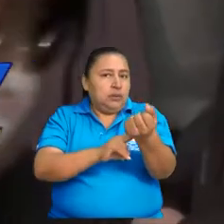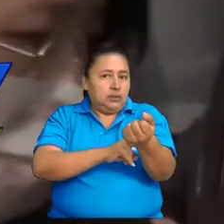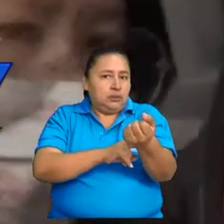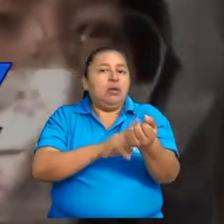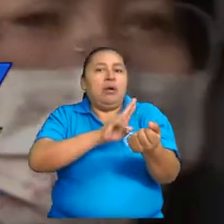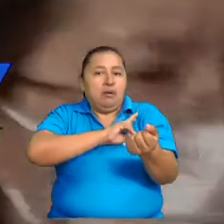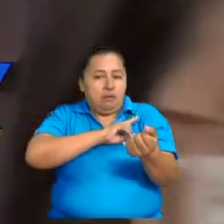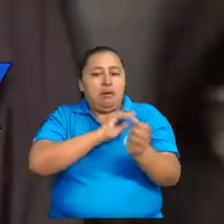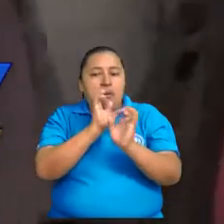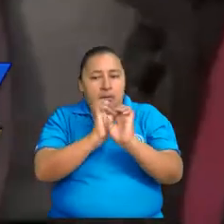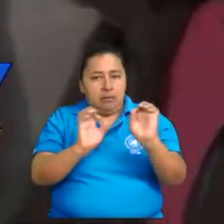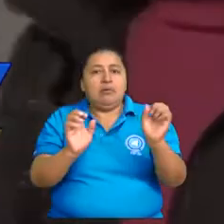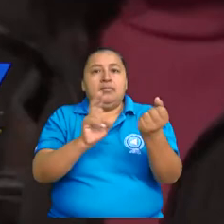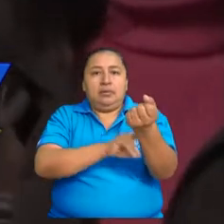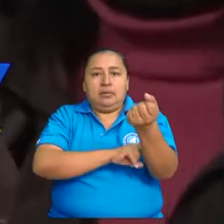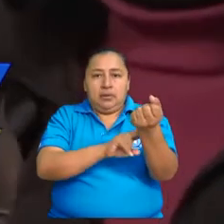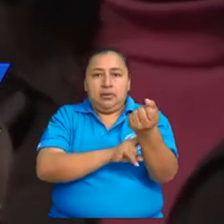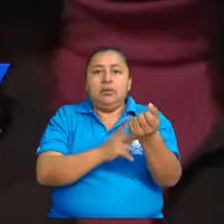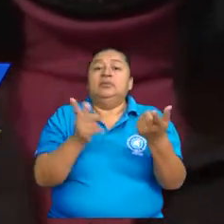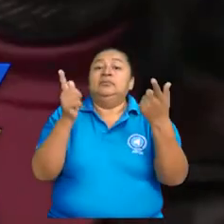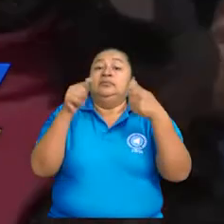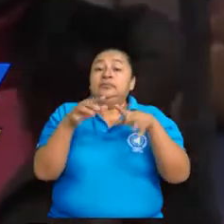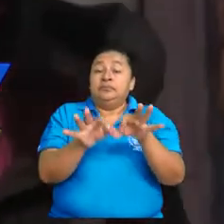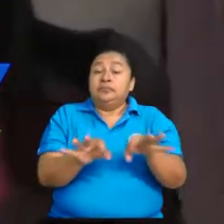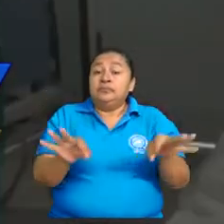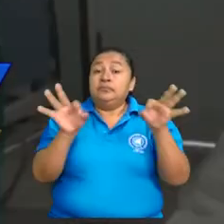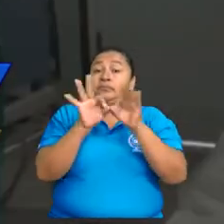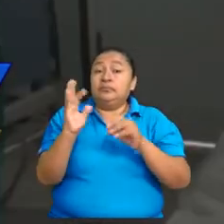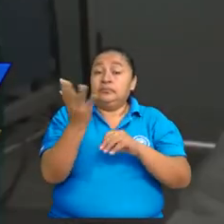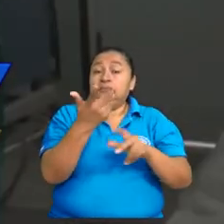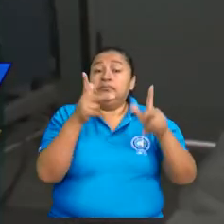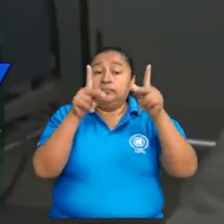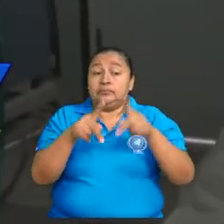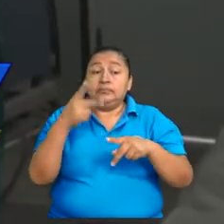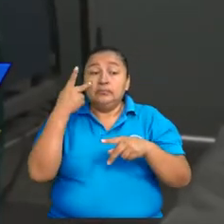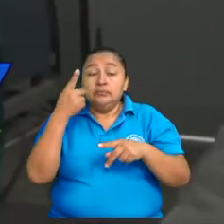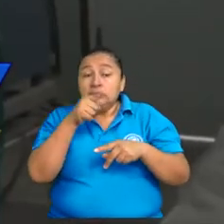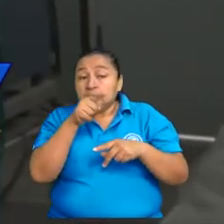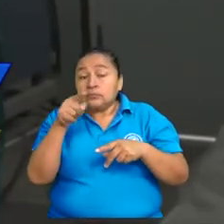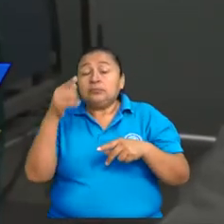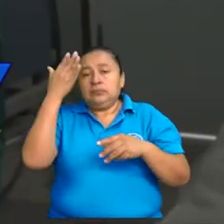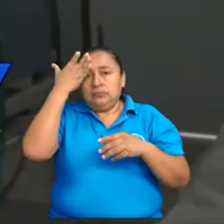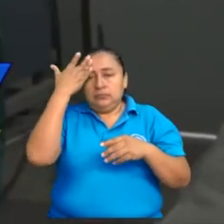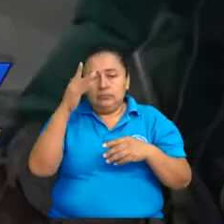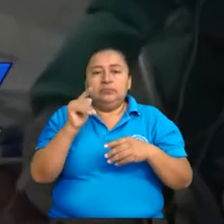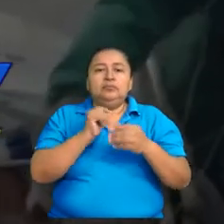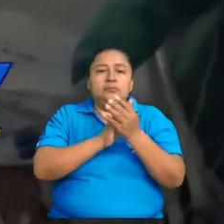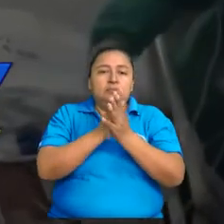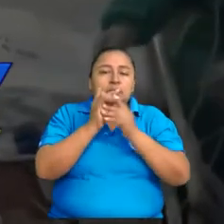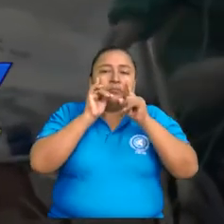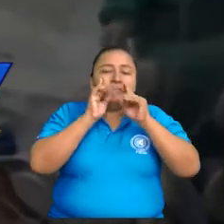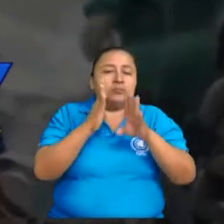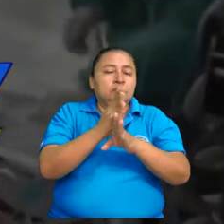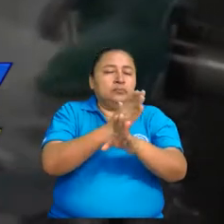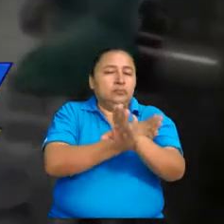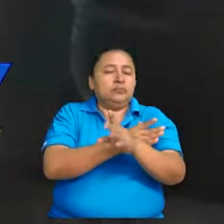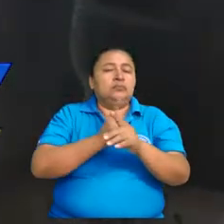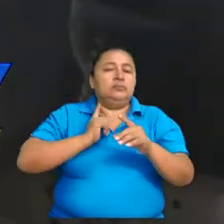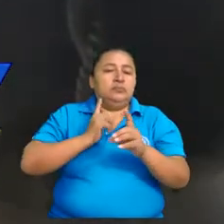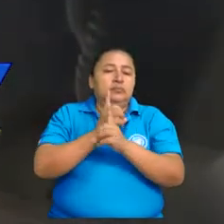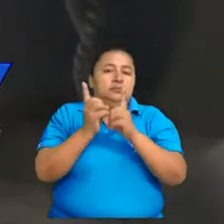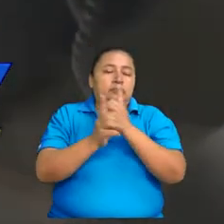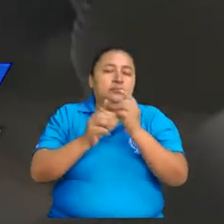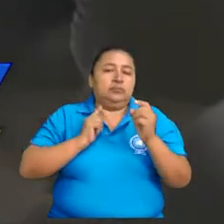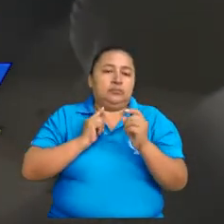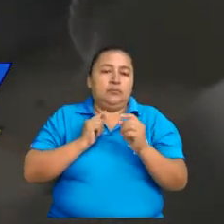hay niños diabéticos. Sí. Entonces es importante que todas esas personas que son identificadas tengamos los cuidados que estos aspectos corresponden, ¿no?